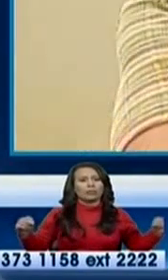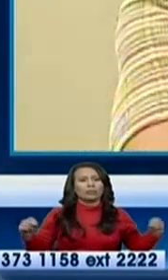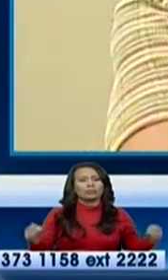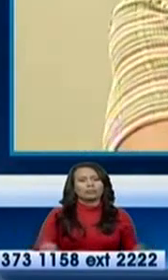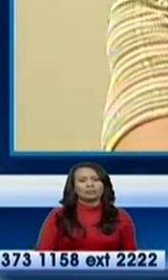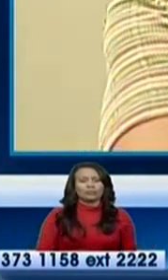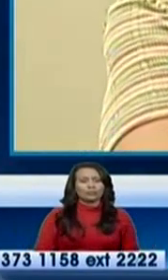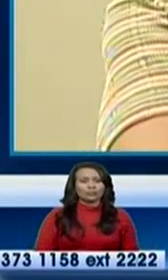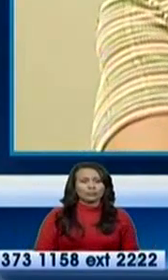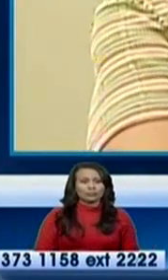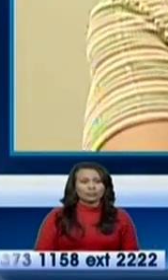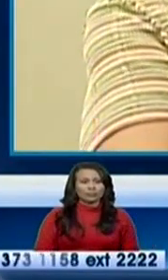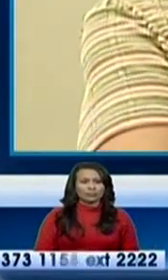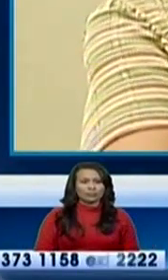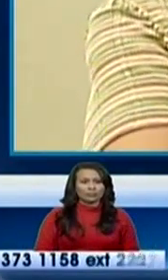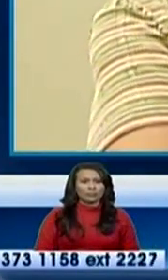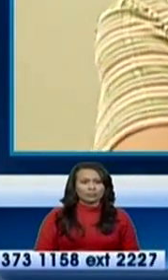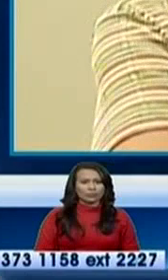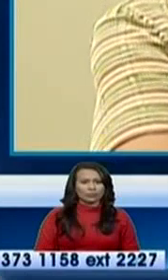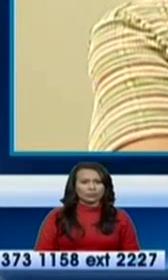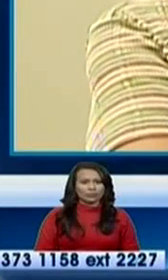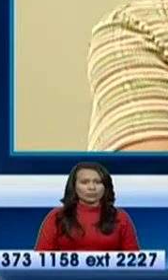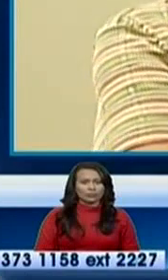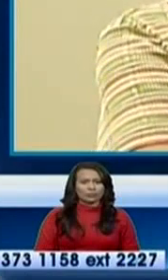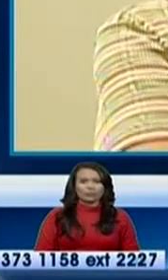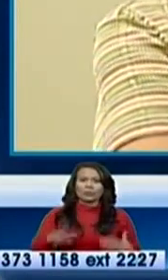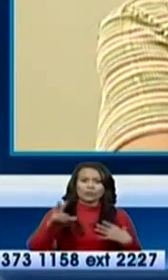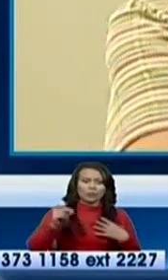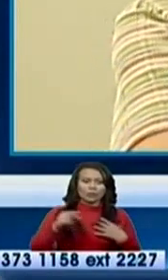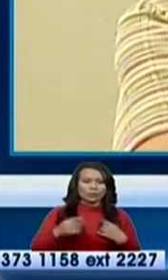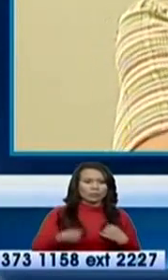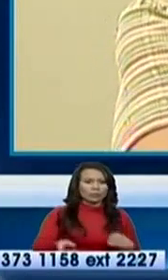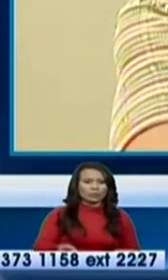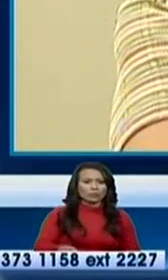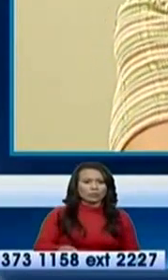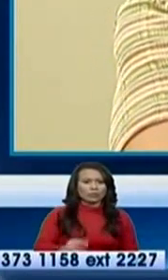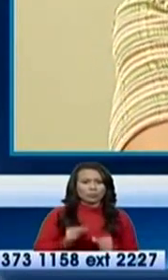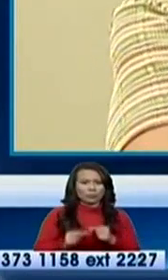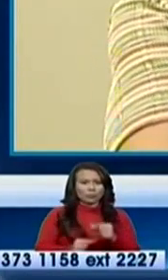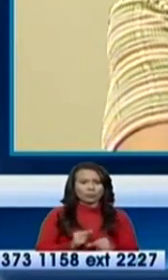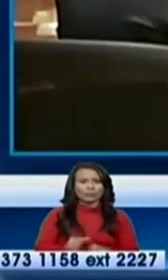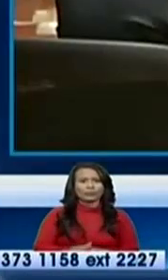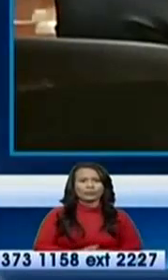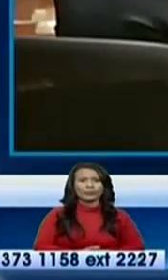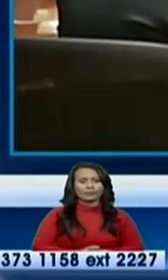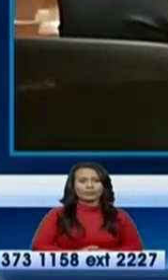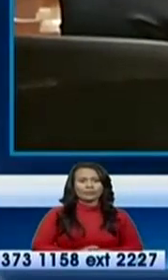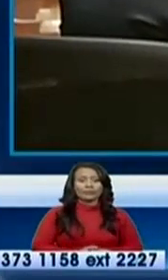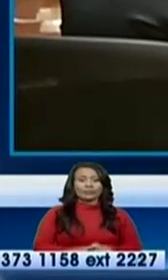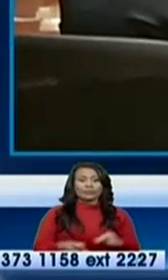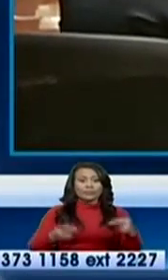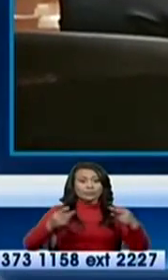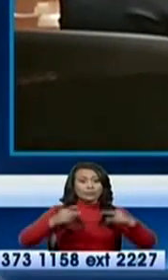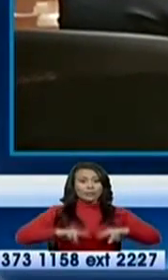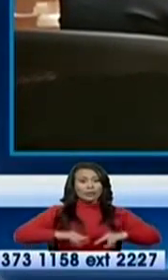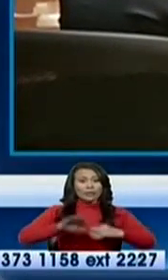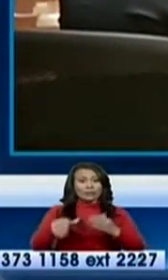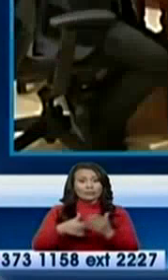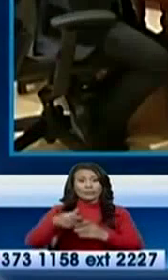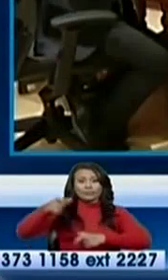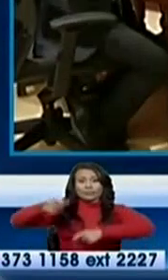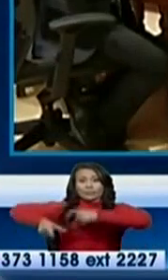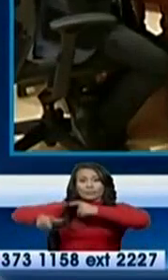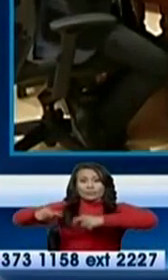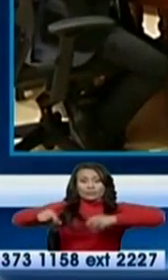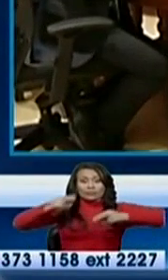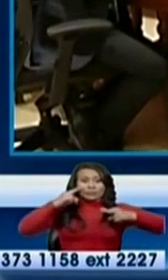muy, muy duradero. No fue mucho tiempo, pero el remesón fue fuerte. En todo caso, los que conocen del tema nos